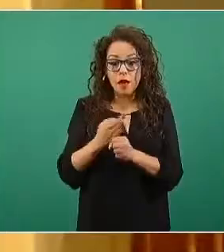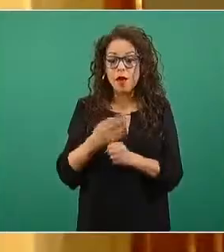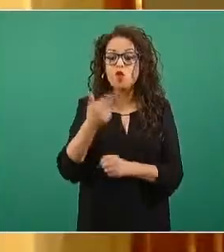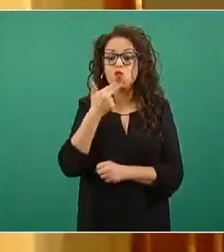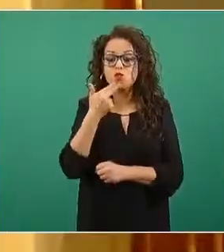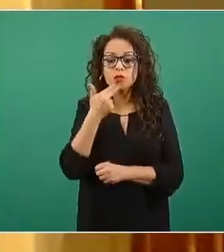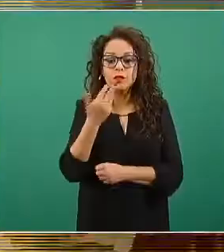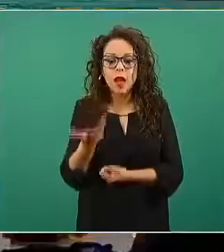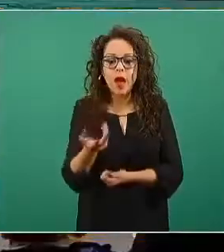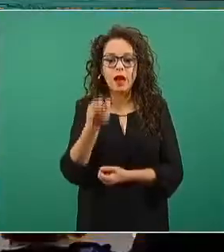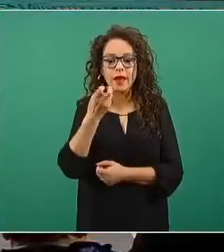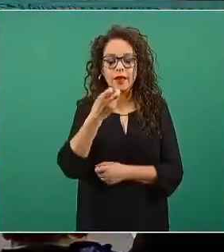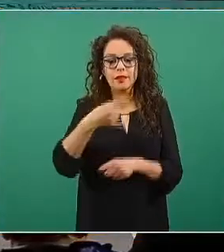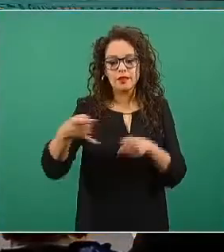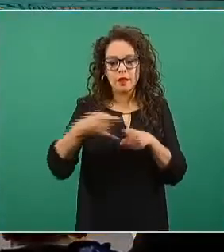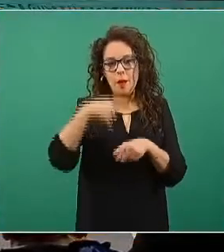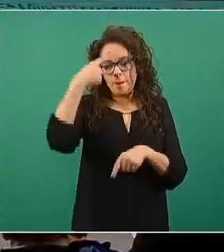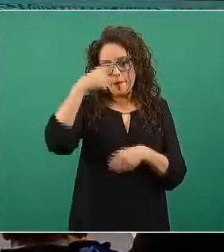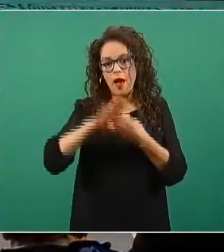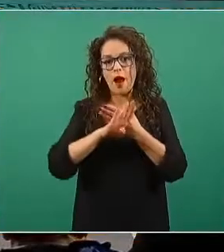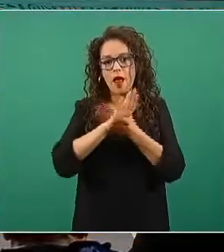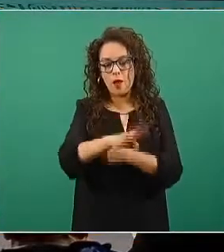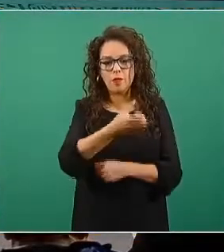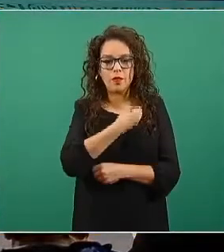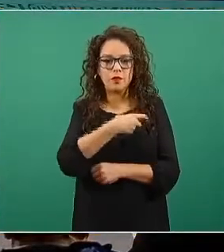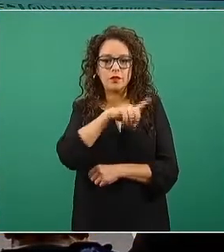evitar complicaciones en nuestra salud.